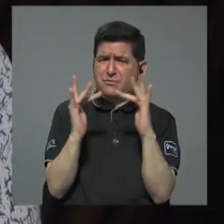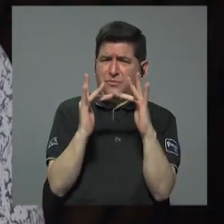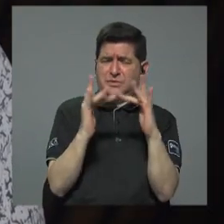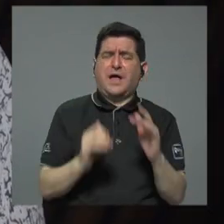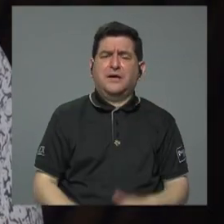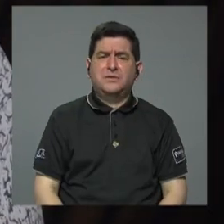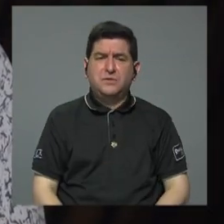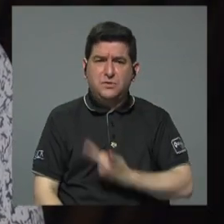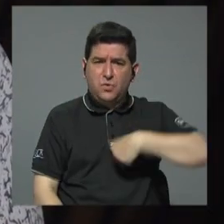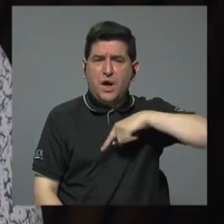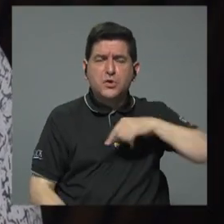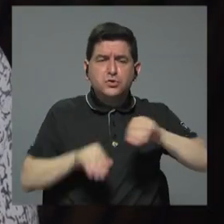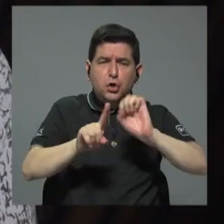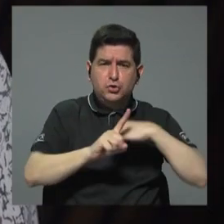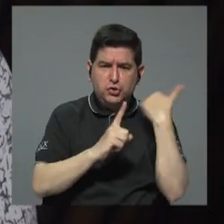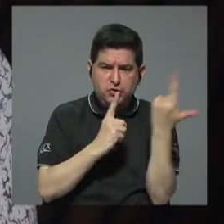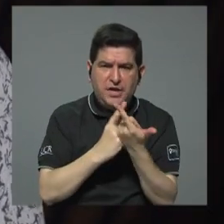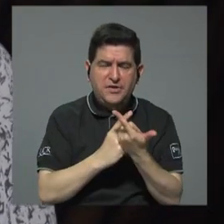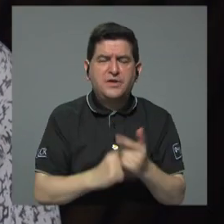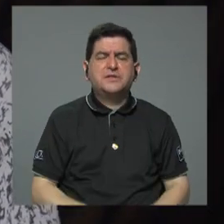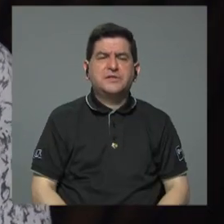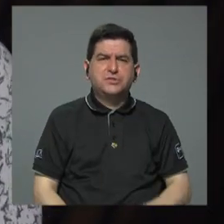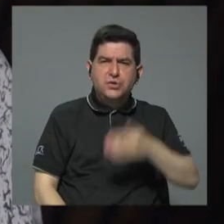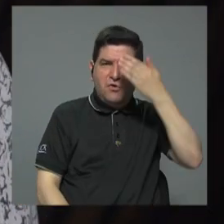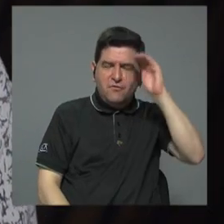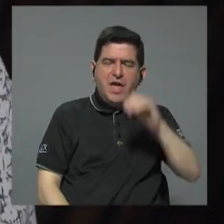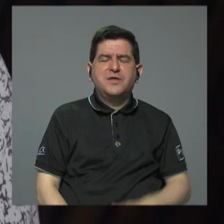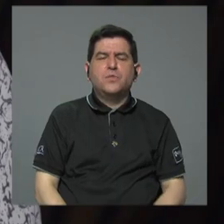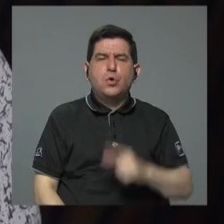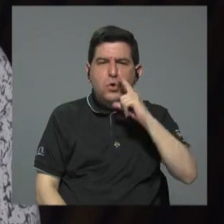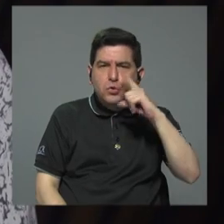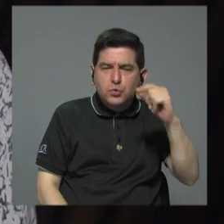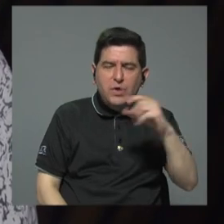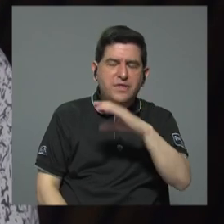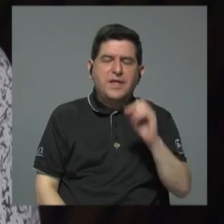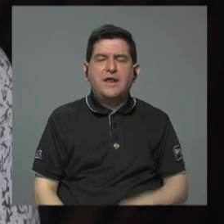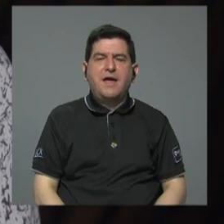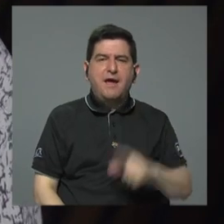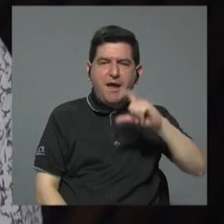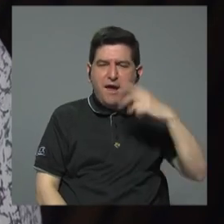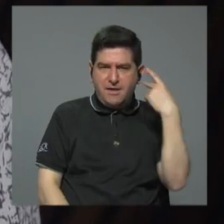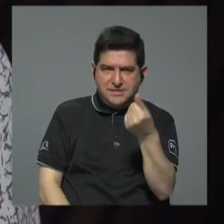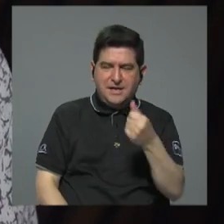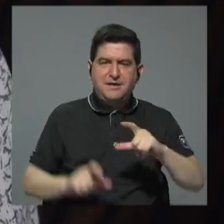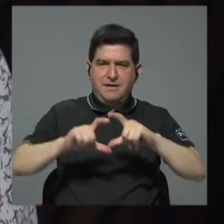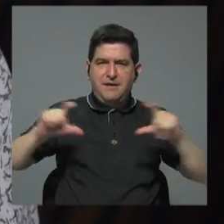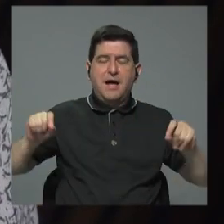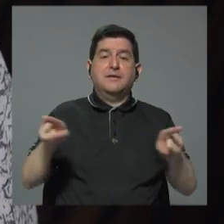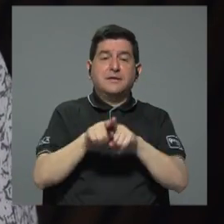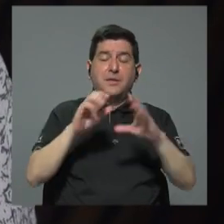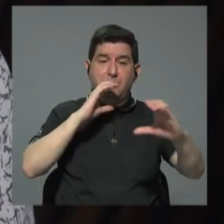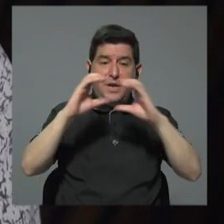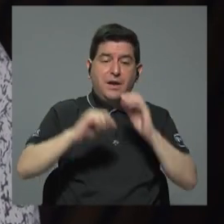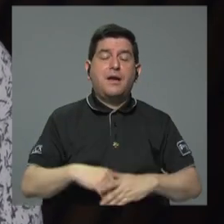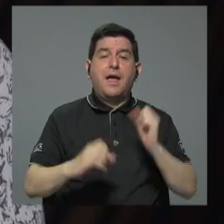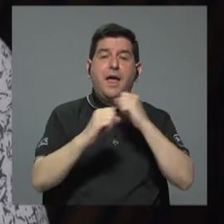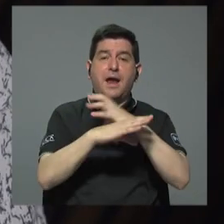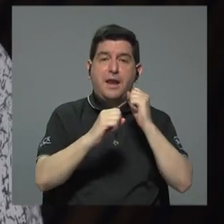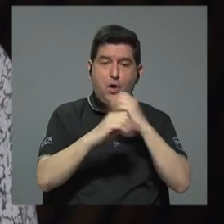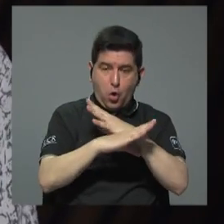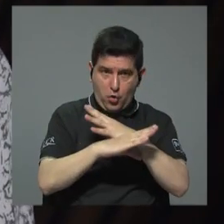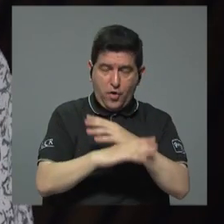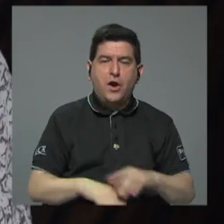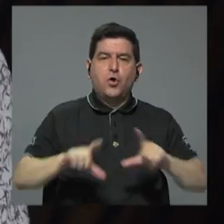Puede encontrarnos en nuestras redes sociales en Facebook, Twitter e Instagram como DobleCheckCR o nos puede escribir a nuestro correo electrónico